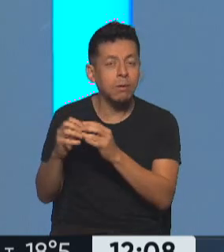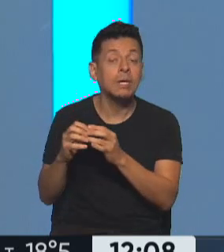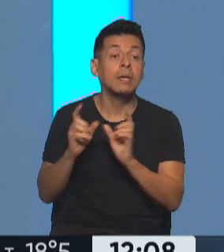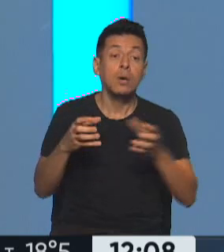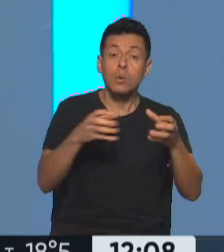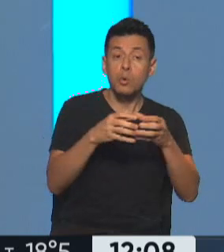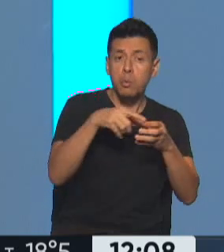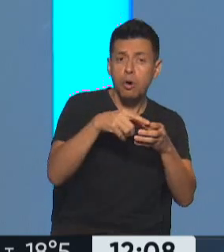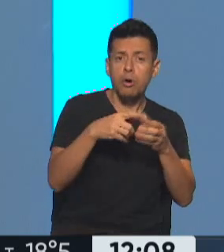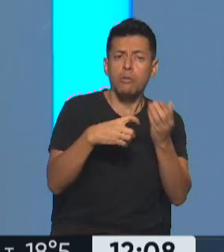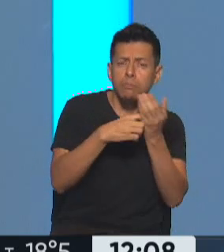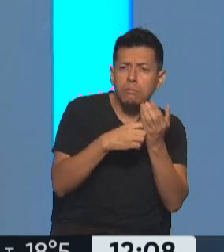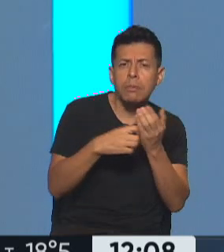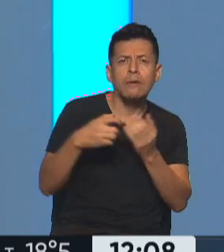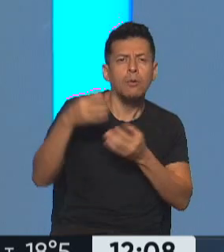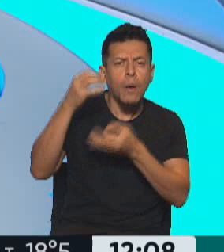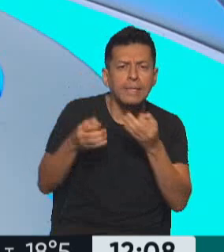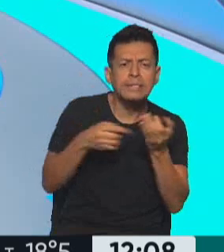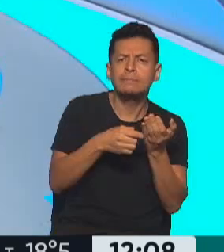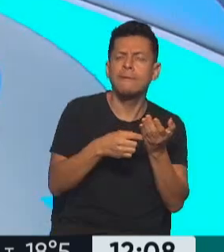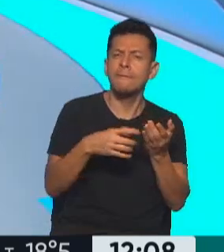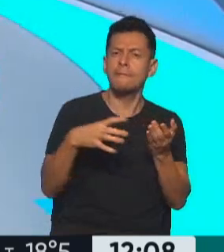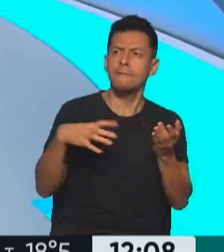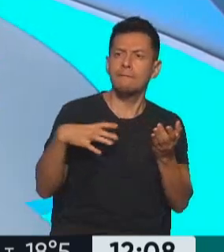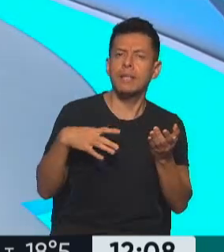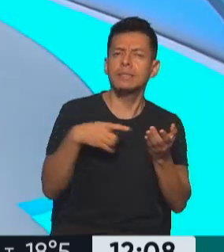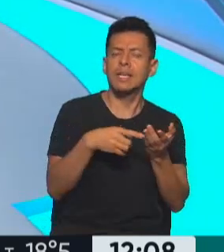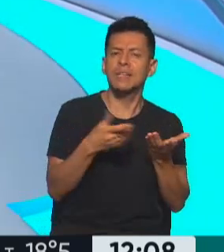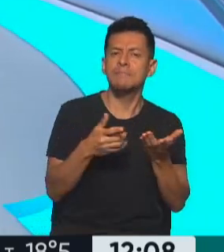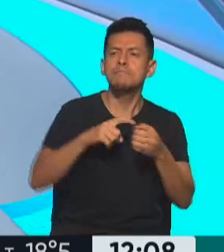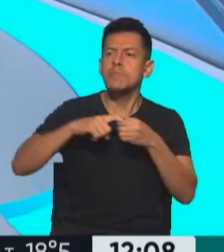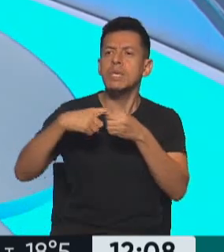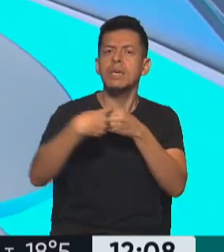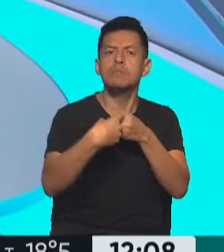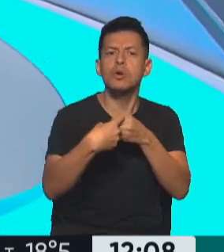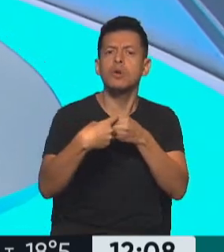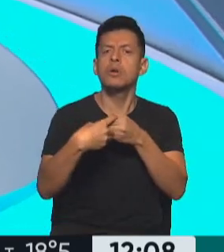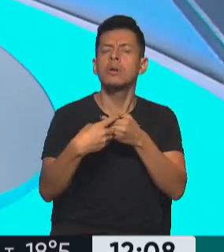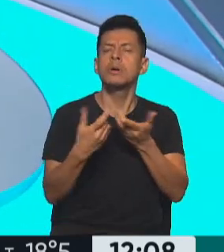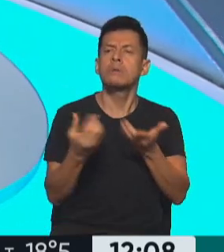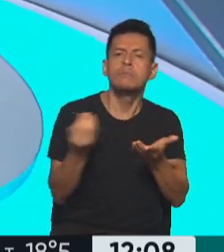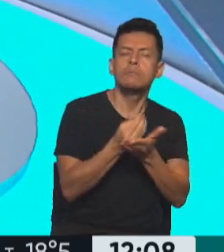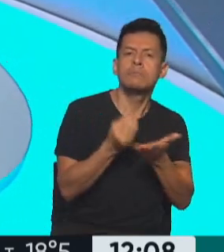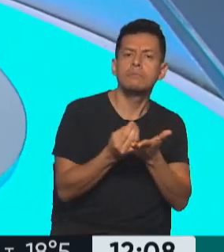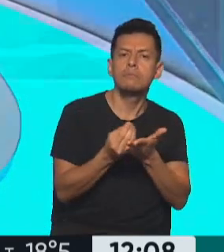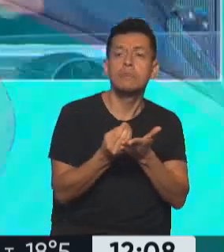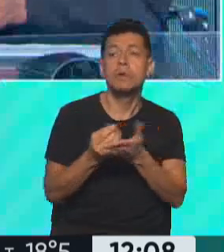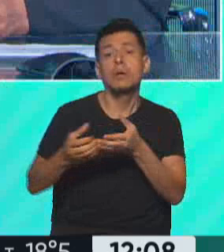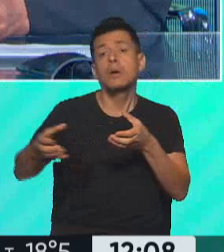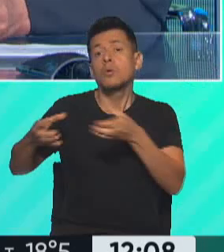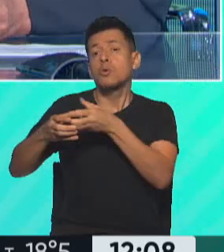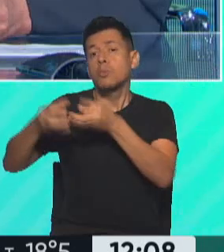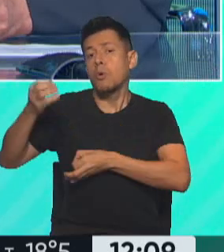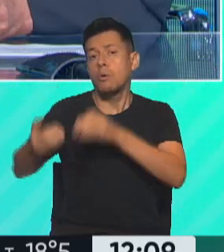además todavía tiene dificultad para nombrar a los miembros que asignó o que considera la Corte que se deben